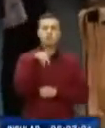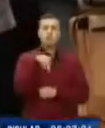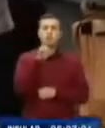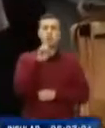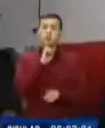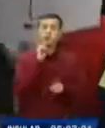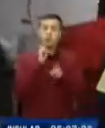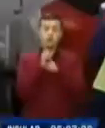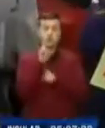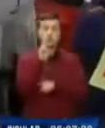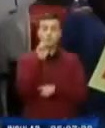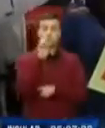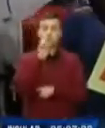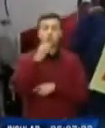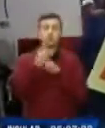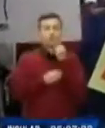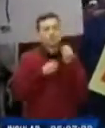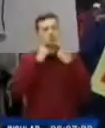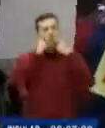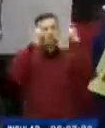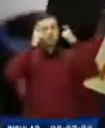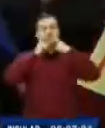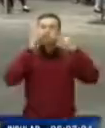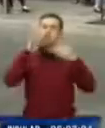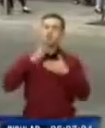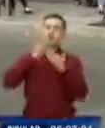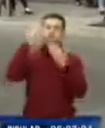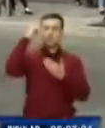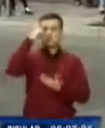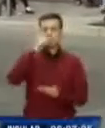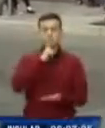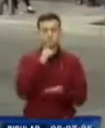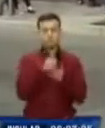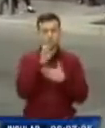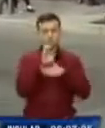y de la UNE lanzando arengas en contra del gobierno. Javier Ceballos, Ecuador TV.